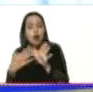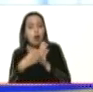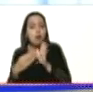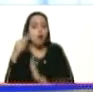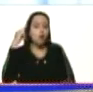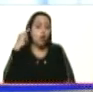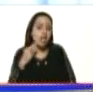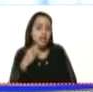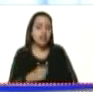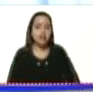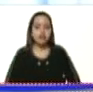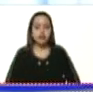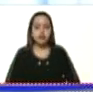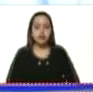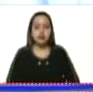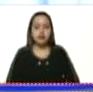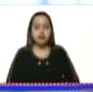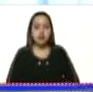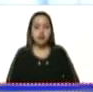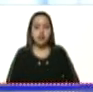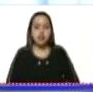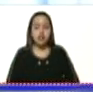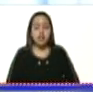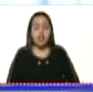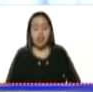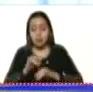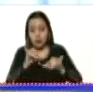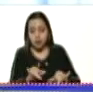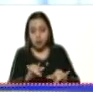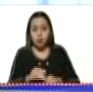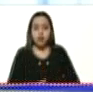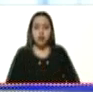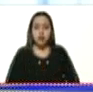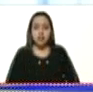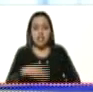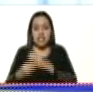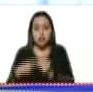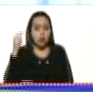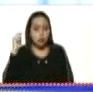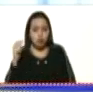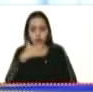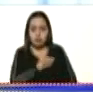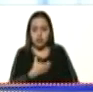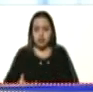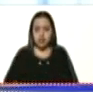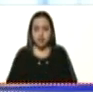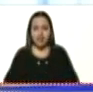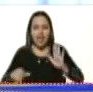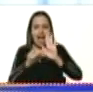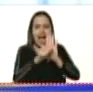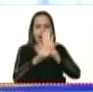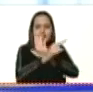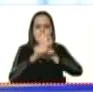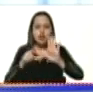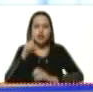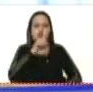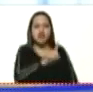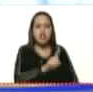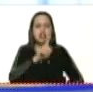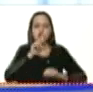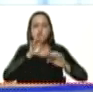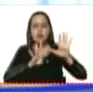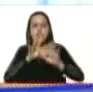el cual el jurista también fue diputado y presidente. El artículo 191 de la primera constitución